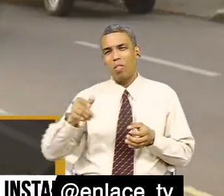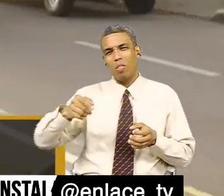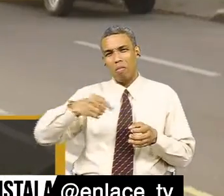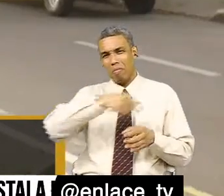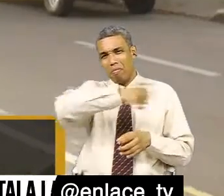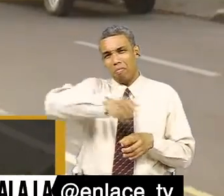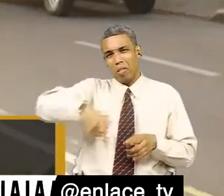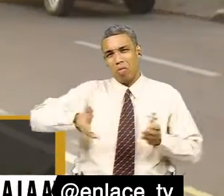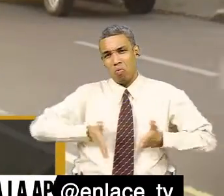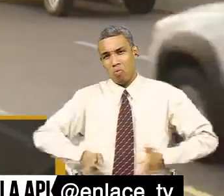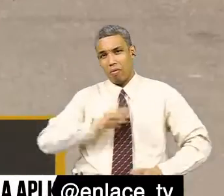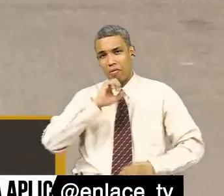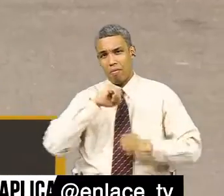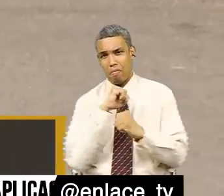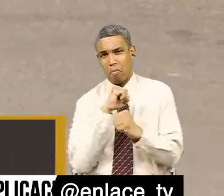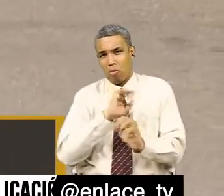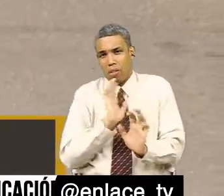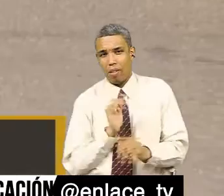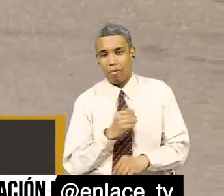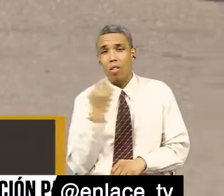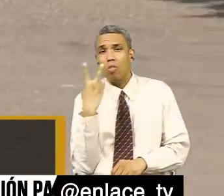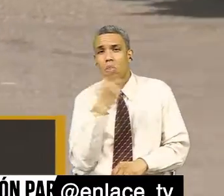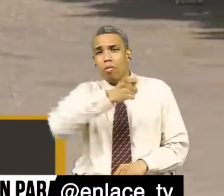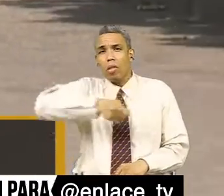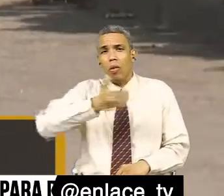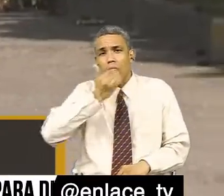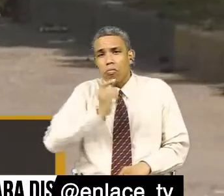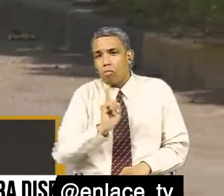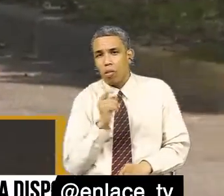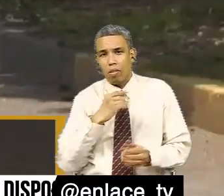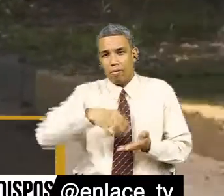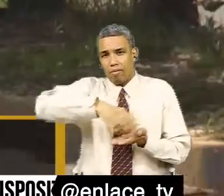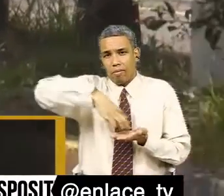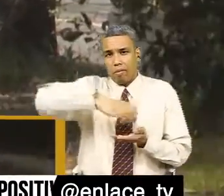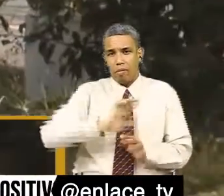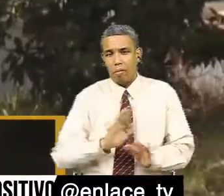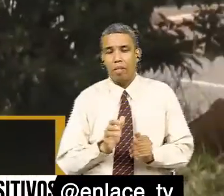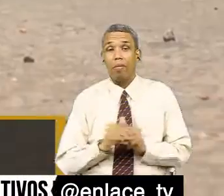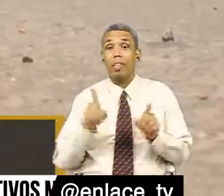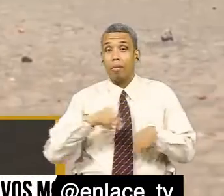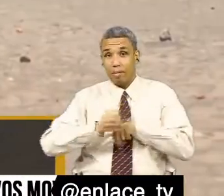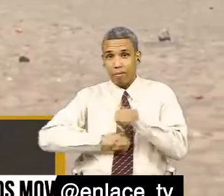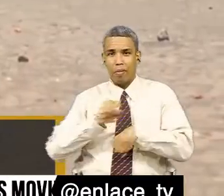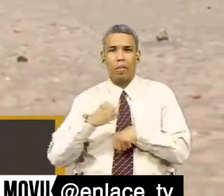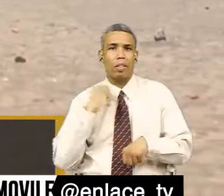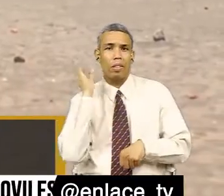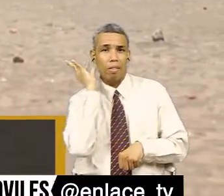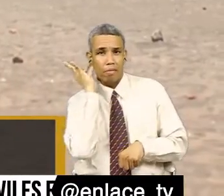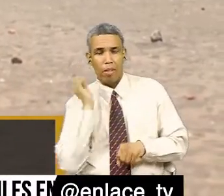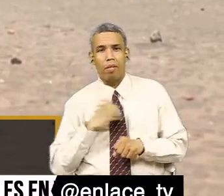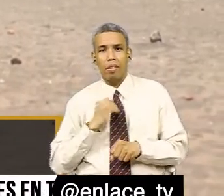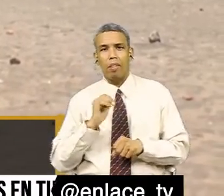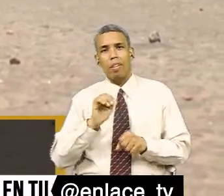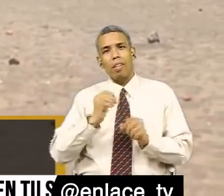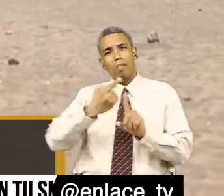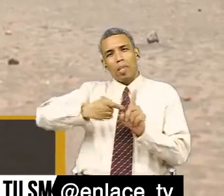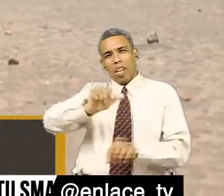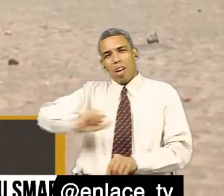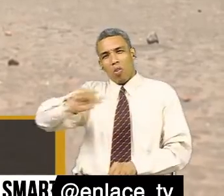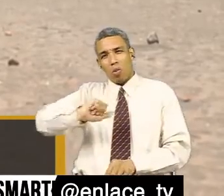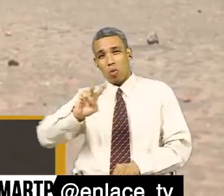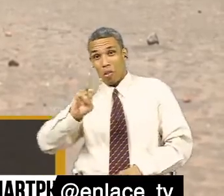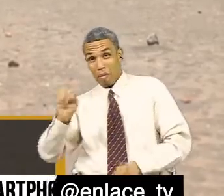que no existen sino dos santanderianos. En la vuelta se cumplirá una etapa especial para damas. El 20 de agosto partirá una etapa de Lebrija con meta en